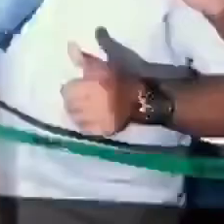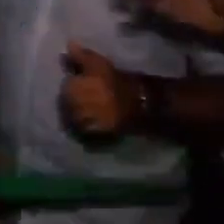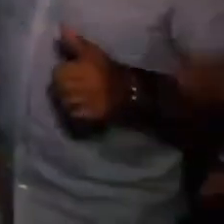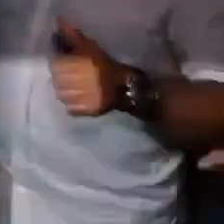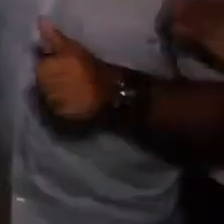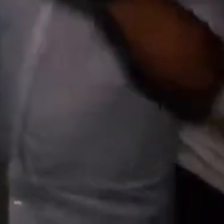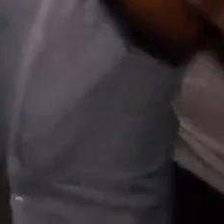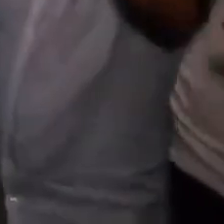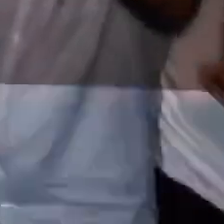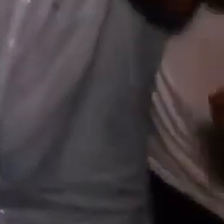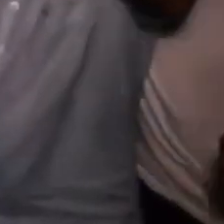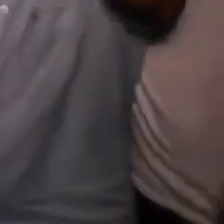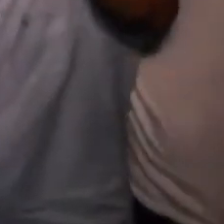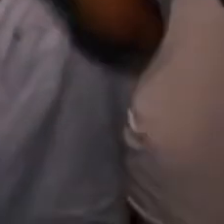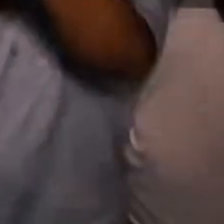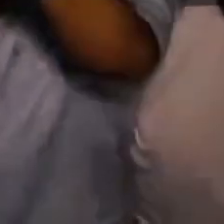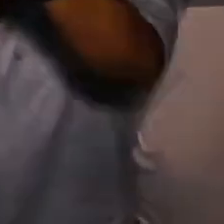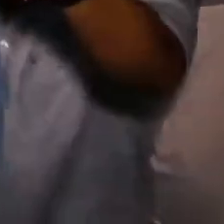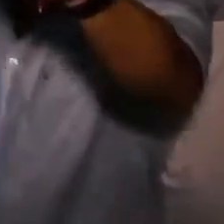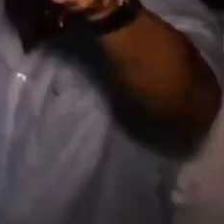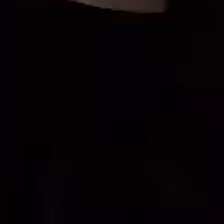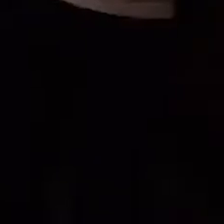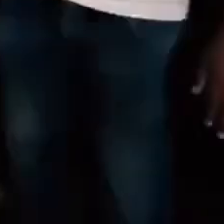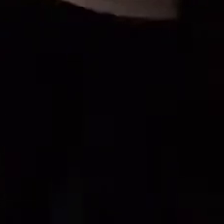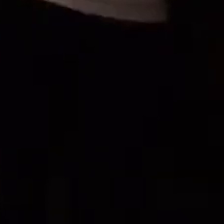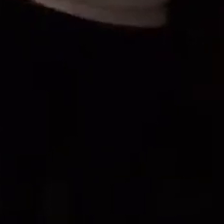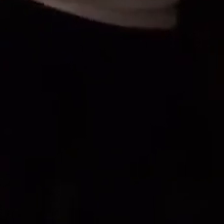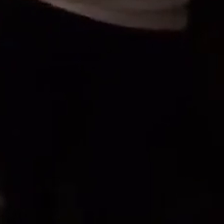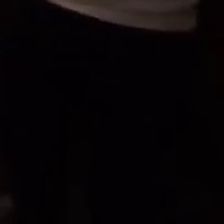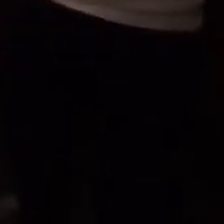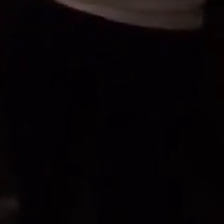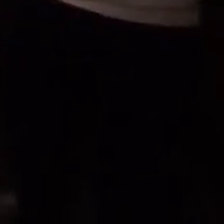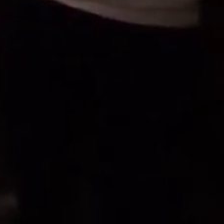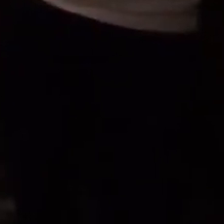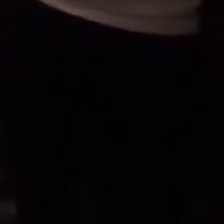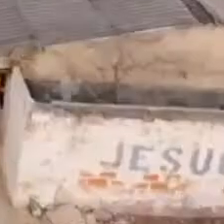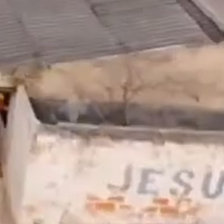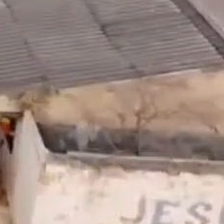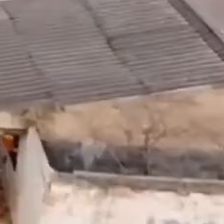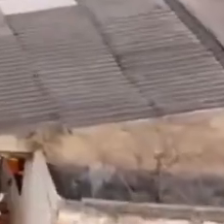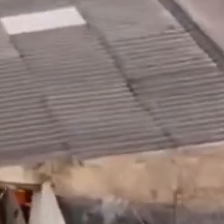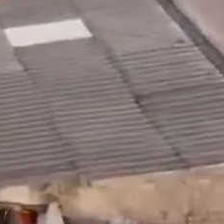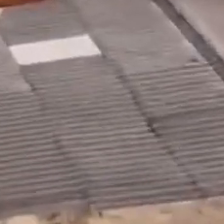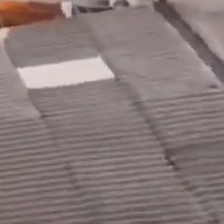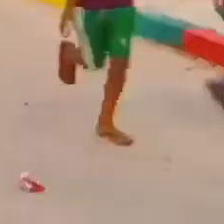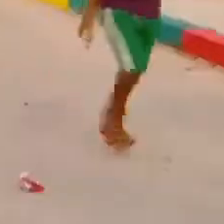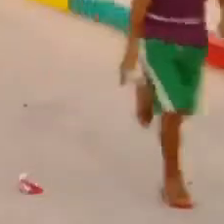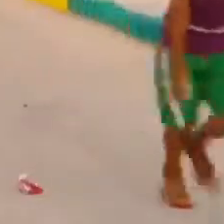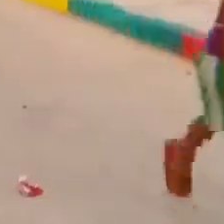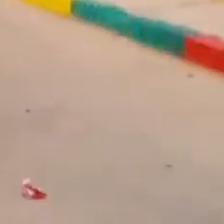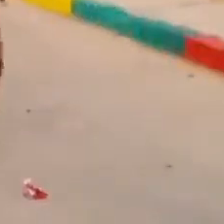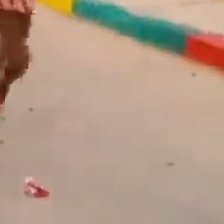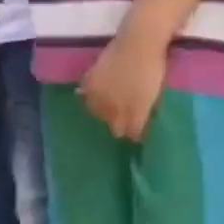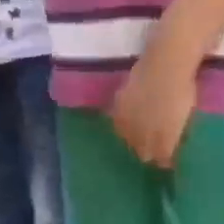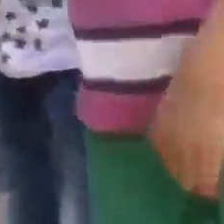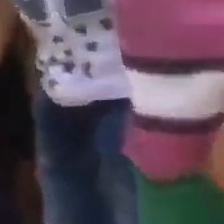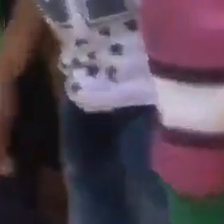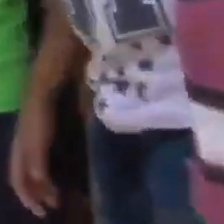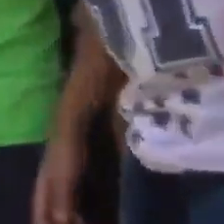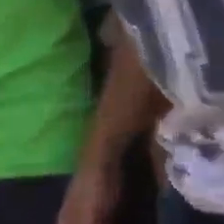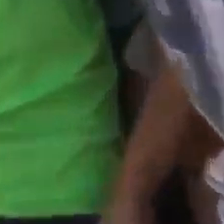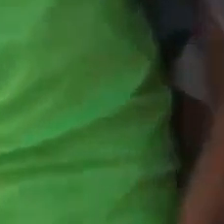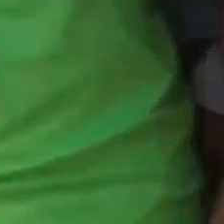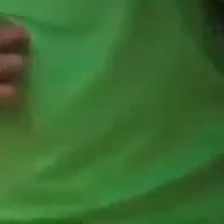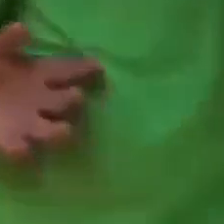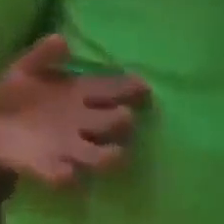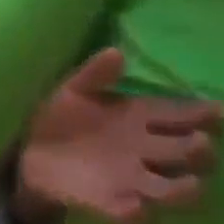El programa Barrios a la Obra le ha cambiado la vida a la gente de Barranquilla. Cuando llega el pavimento a un barrio, llega